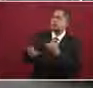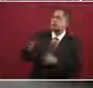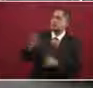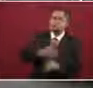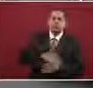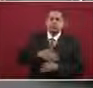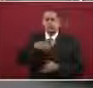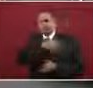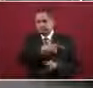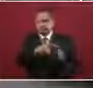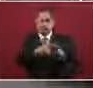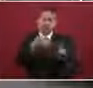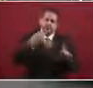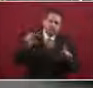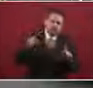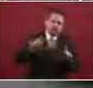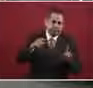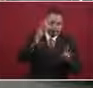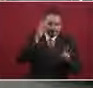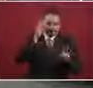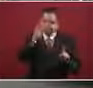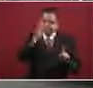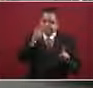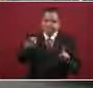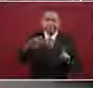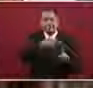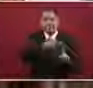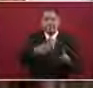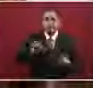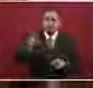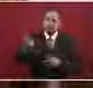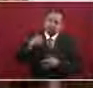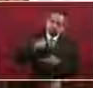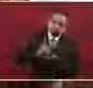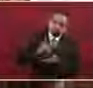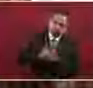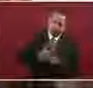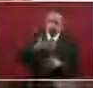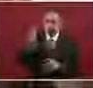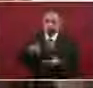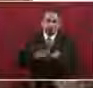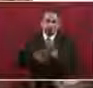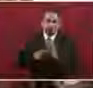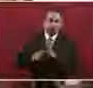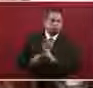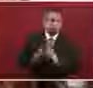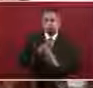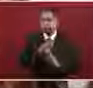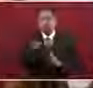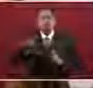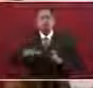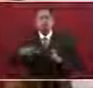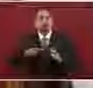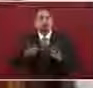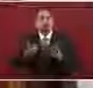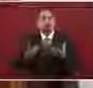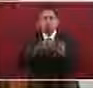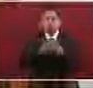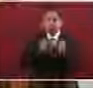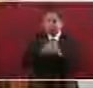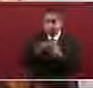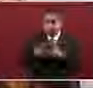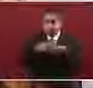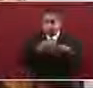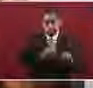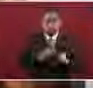acusa también que ha recibido amenazas y que incluso pues muestra como ejemplo que varias de las personas involucradas en este